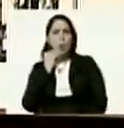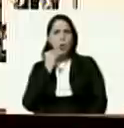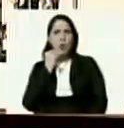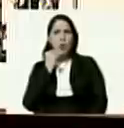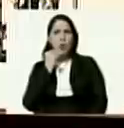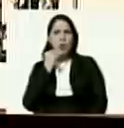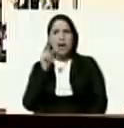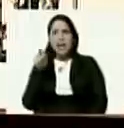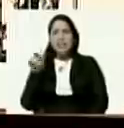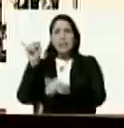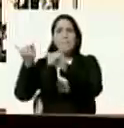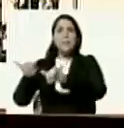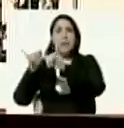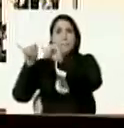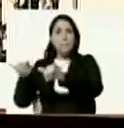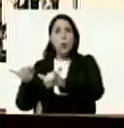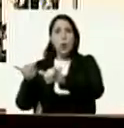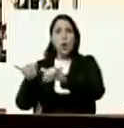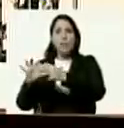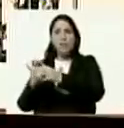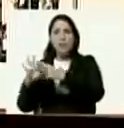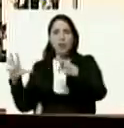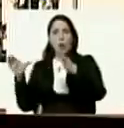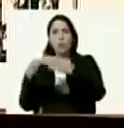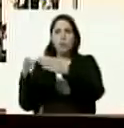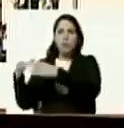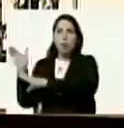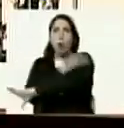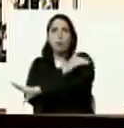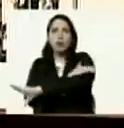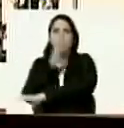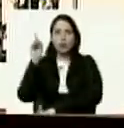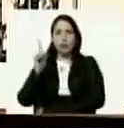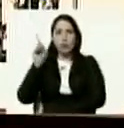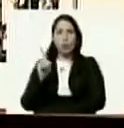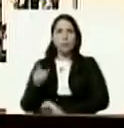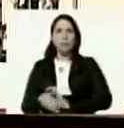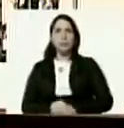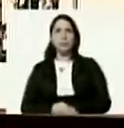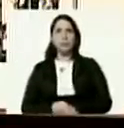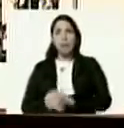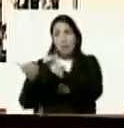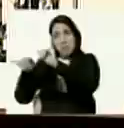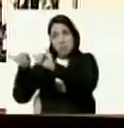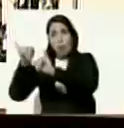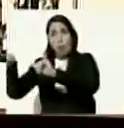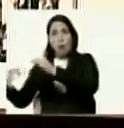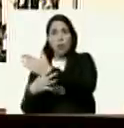él mismo dividió a los partidos y a los diputados de oposición.